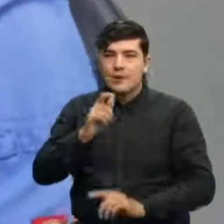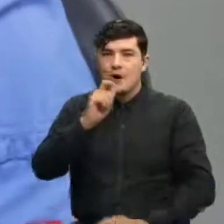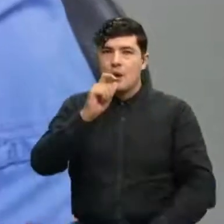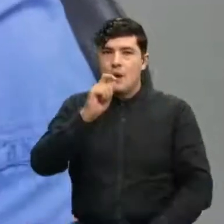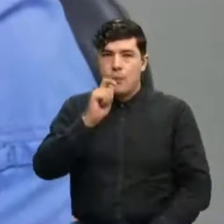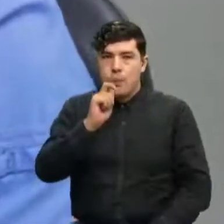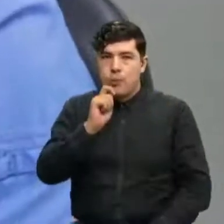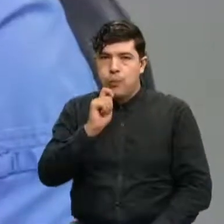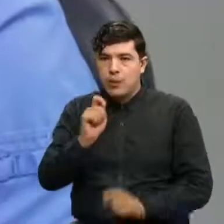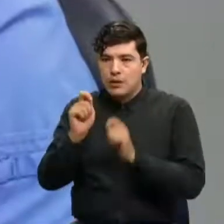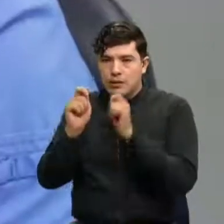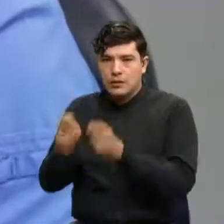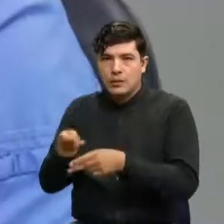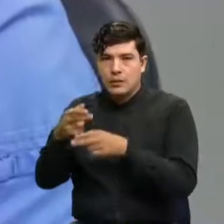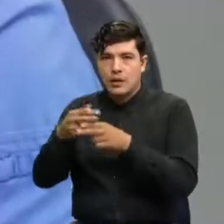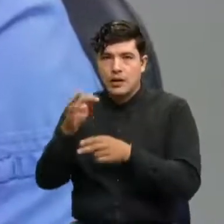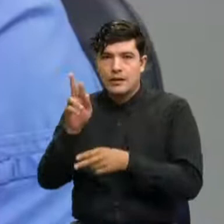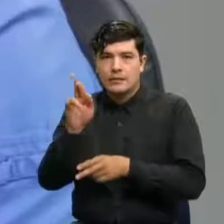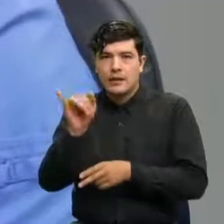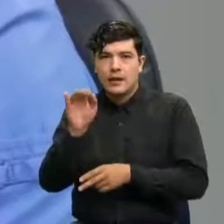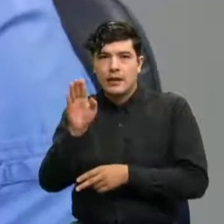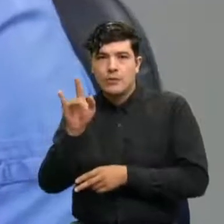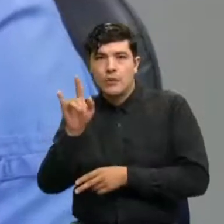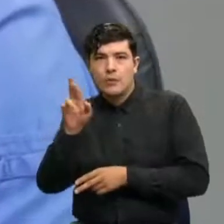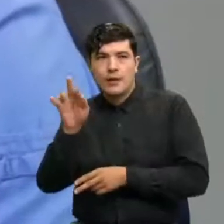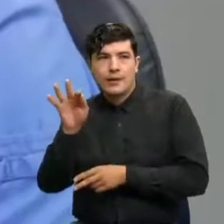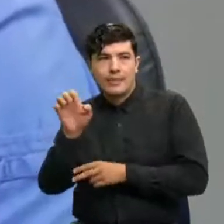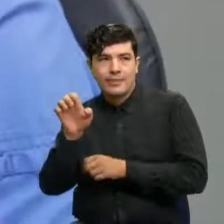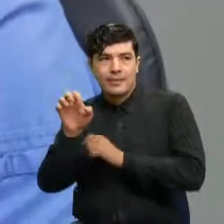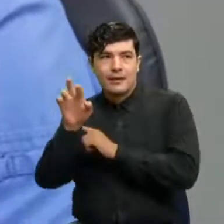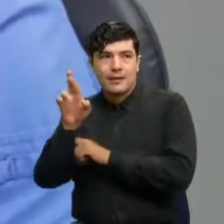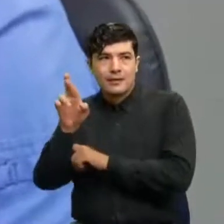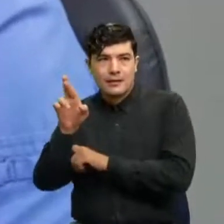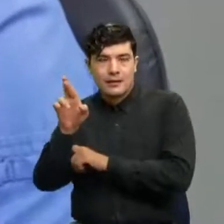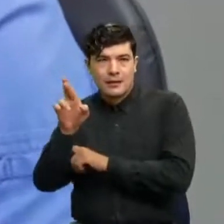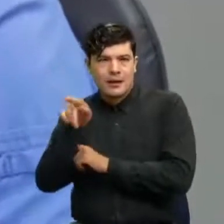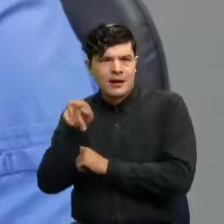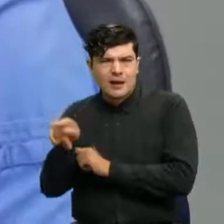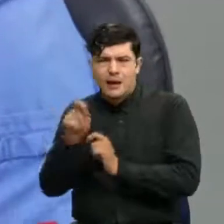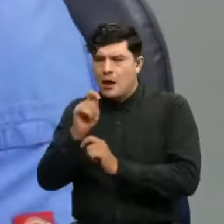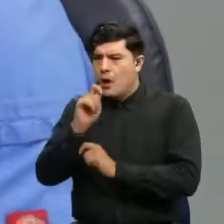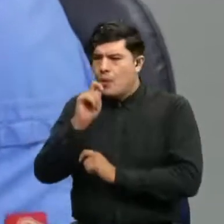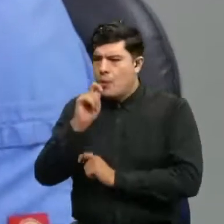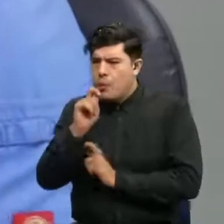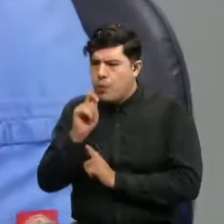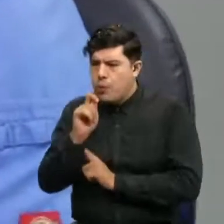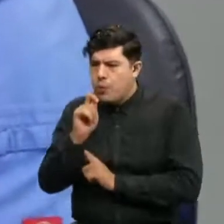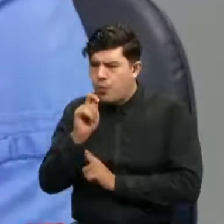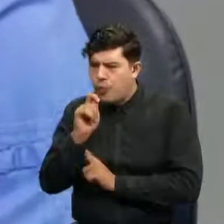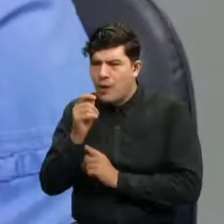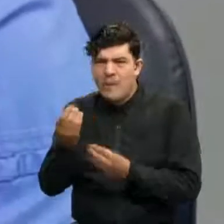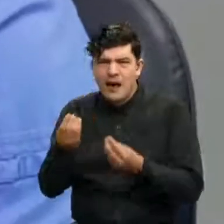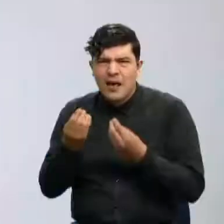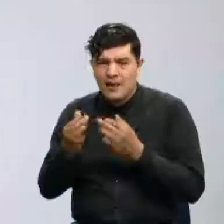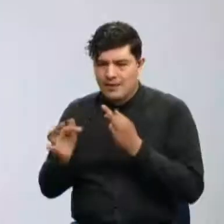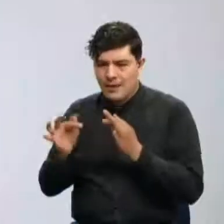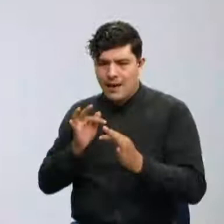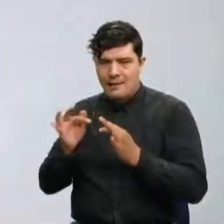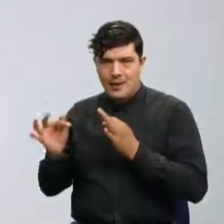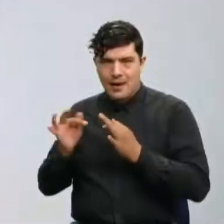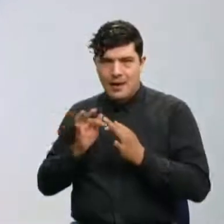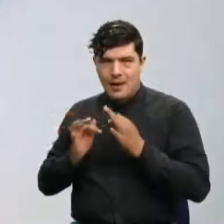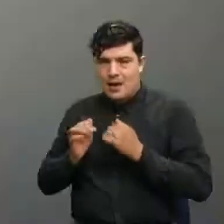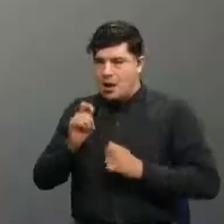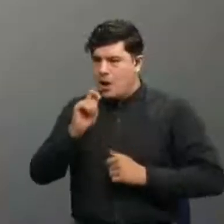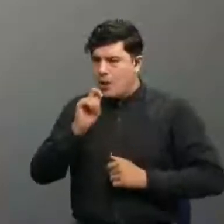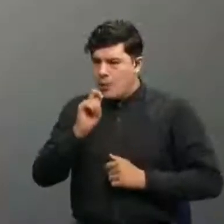denomina Triburter. Es un dispositivo que permite entrenar, recondicionar, restaurar nuevamente